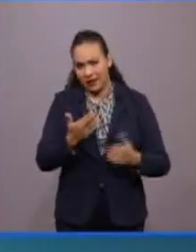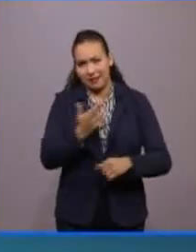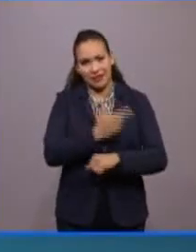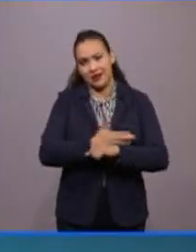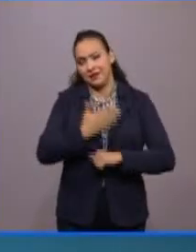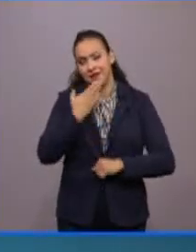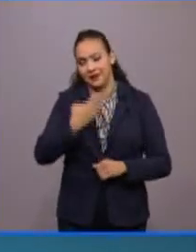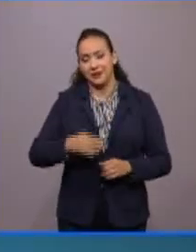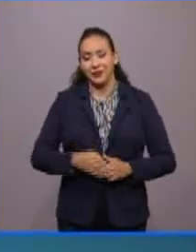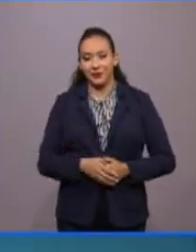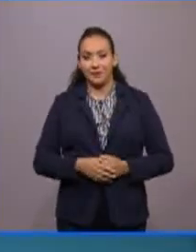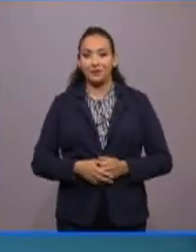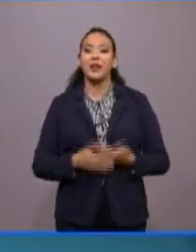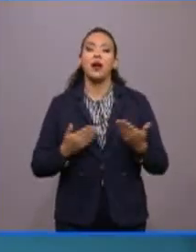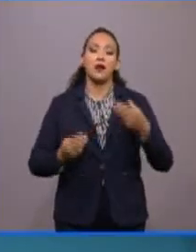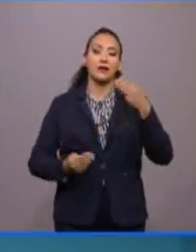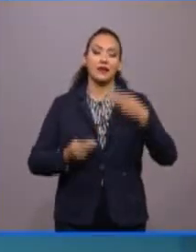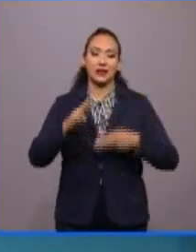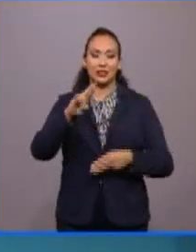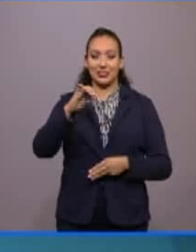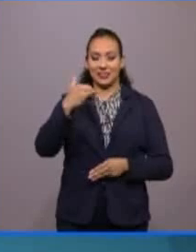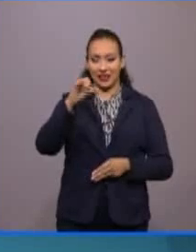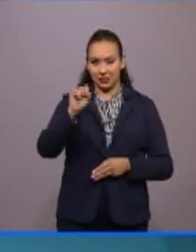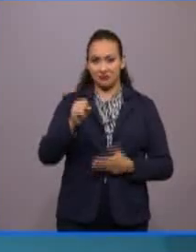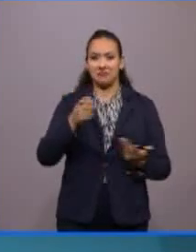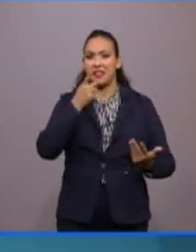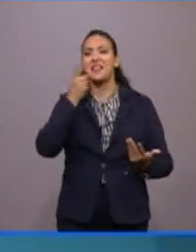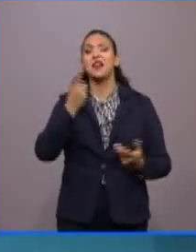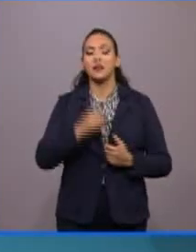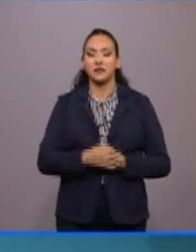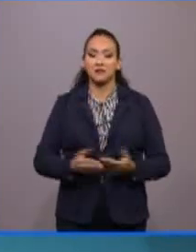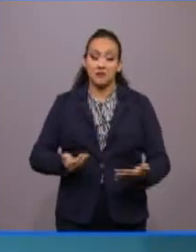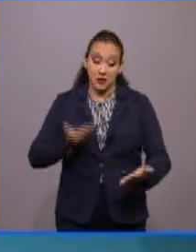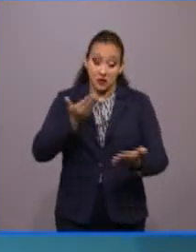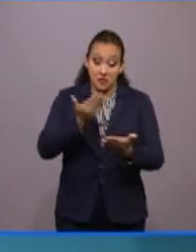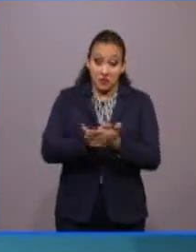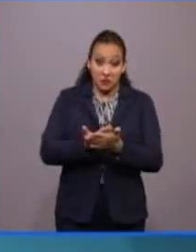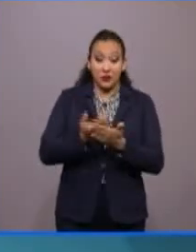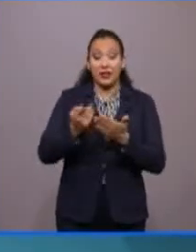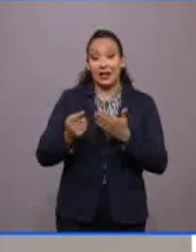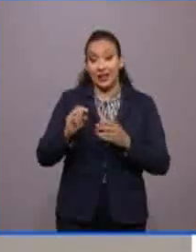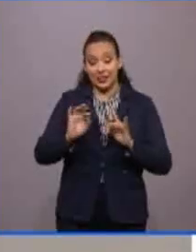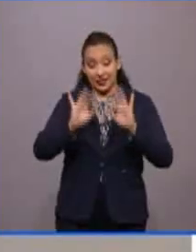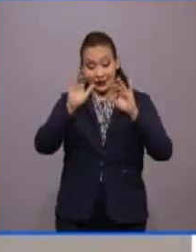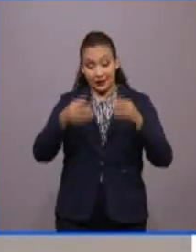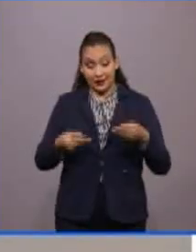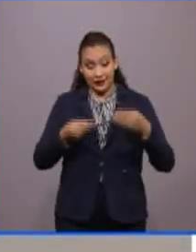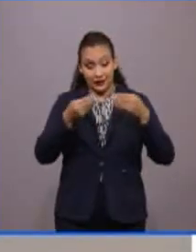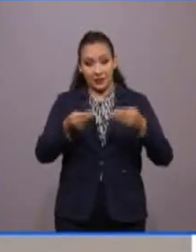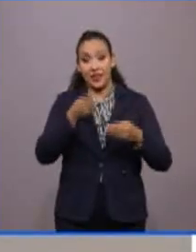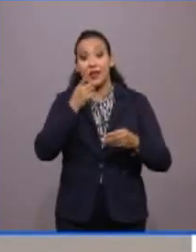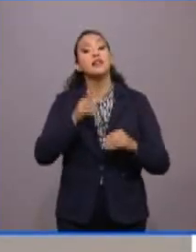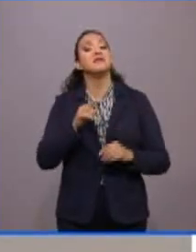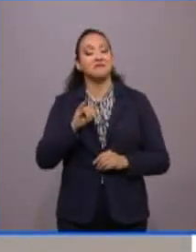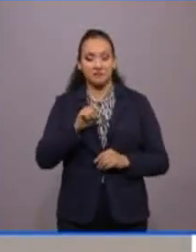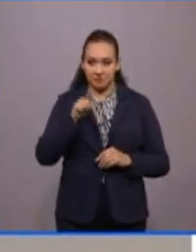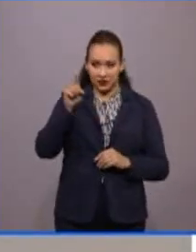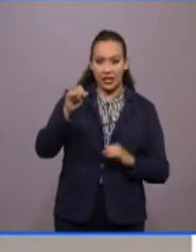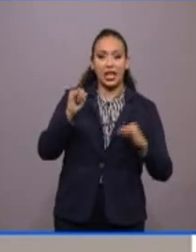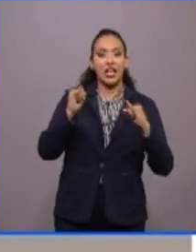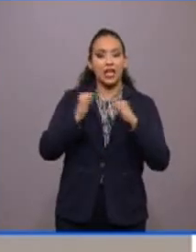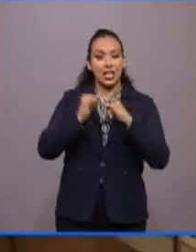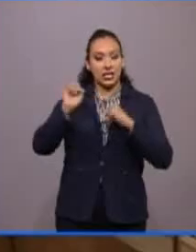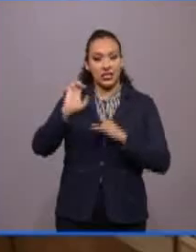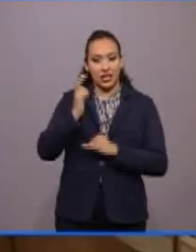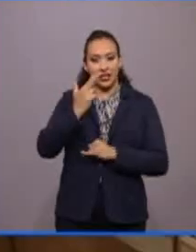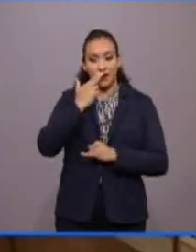debido proceso. El magistrado Rodríguez Mondragón propone confirmar el acuerdo impugnado, pues estima que es el Instituto Electoral de